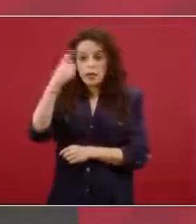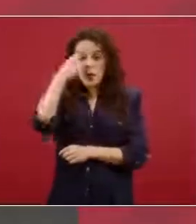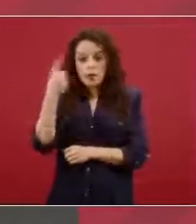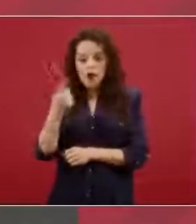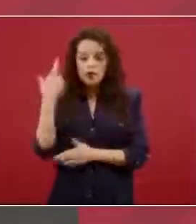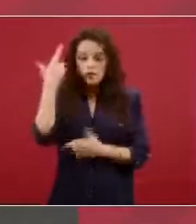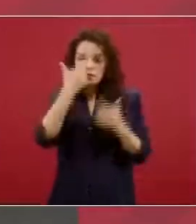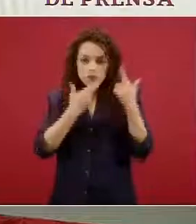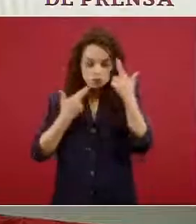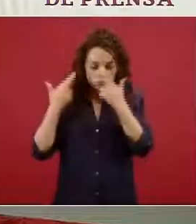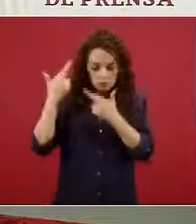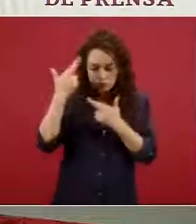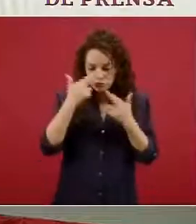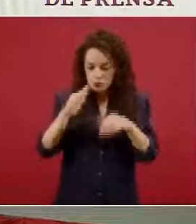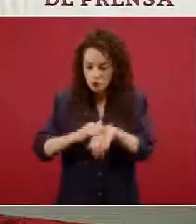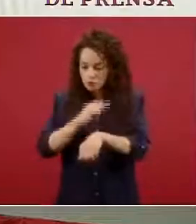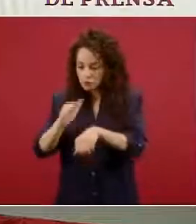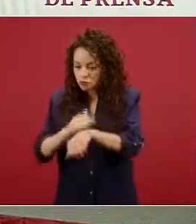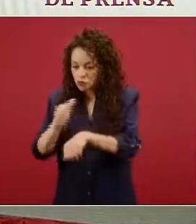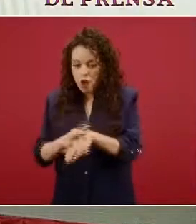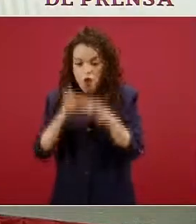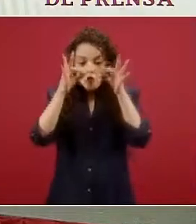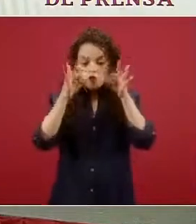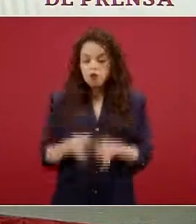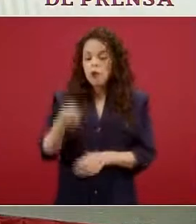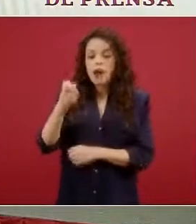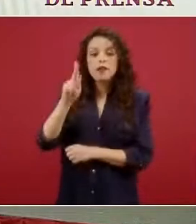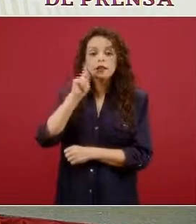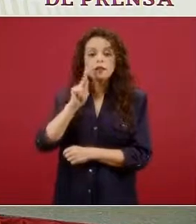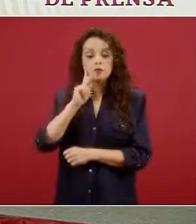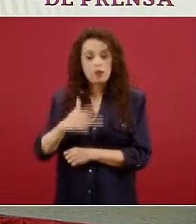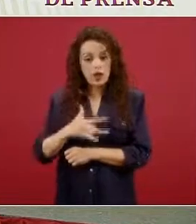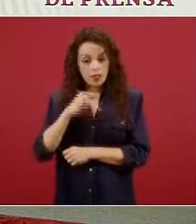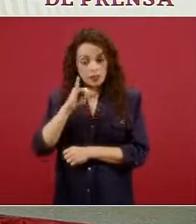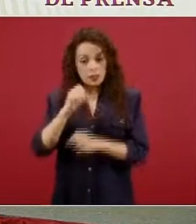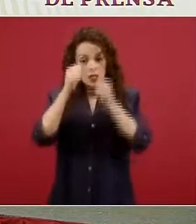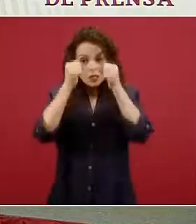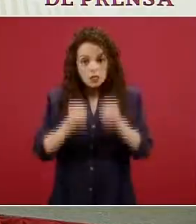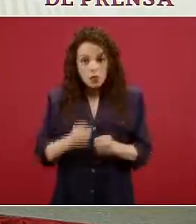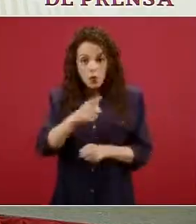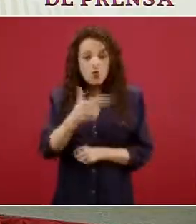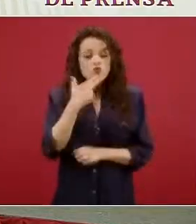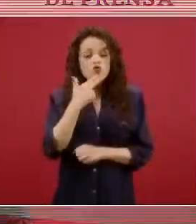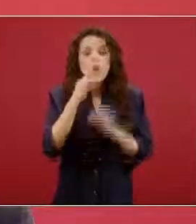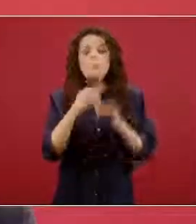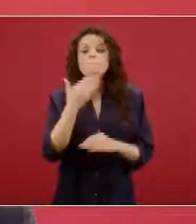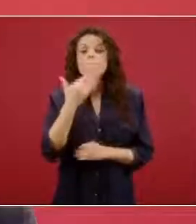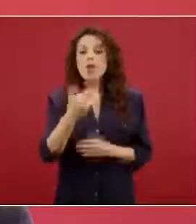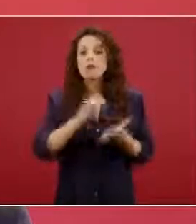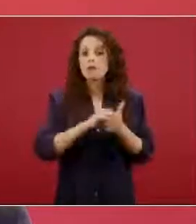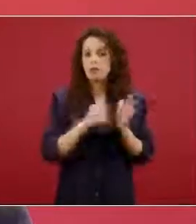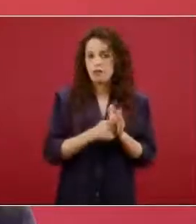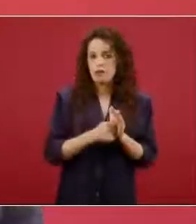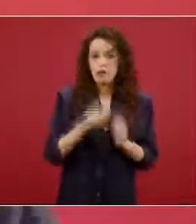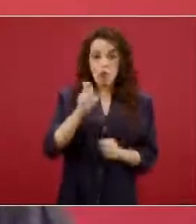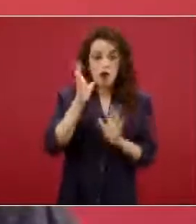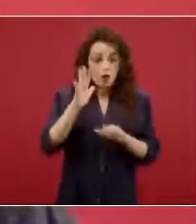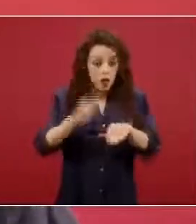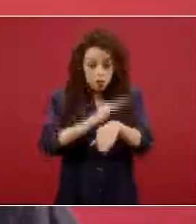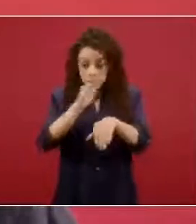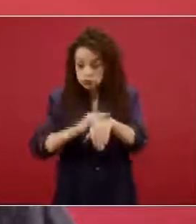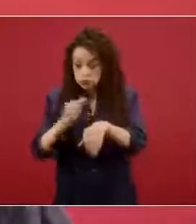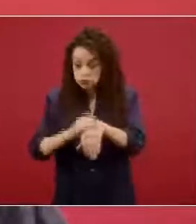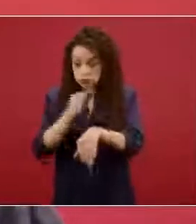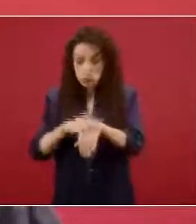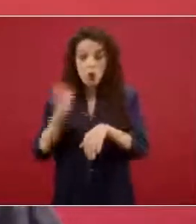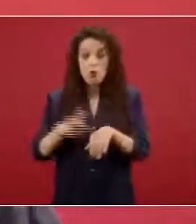evalúe formalmente estas pruebas y tengamos certidumbre sobre su desempeño técnico. En el momento en que estén evaluadas, dado que el INDRE